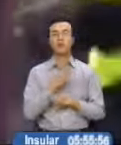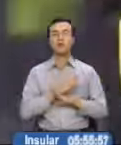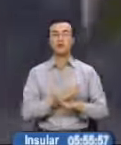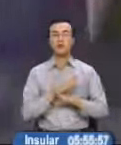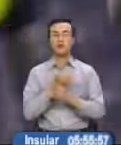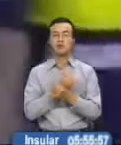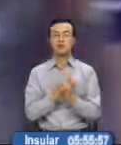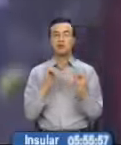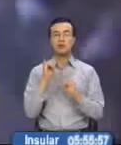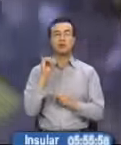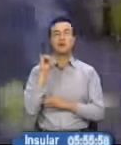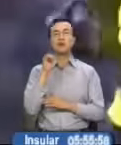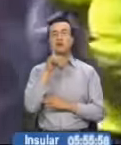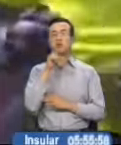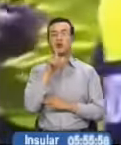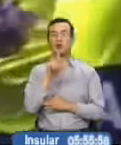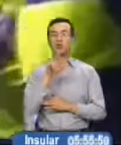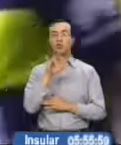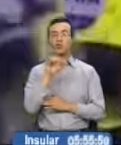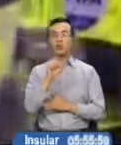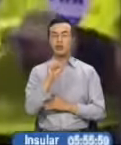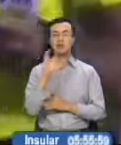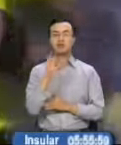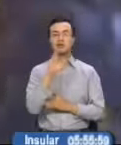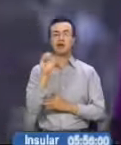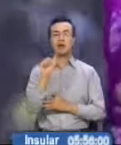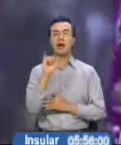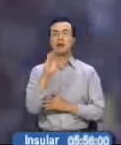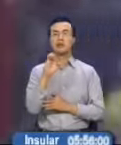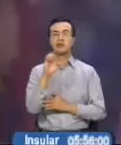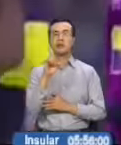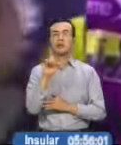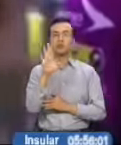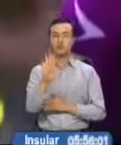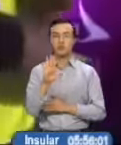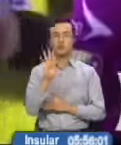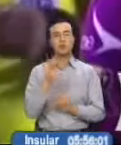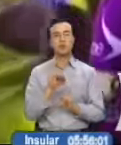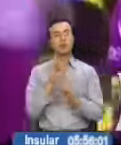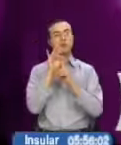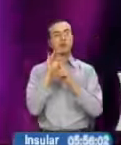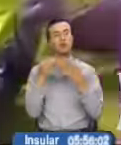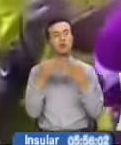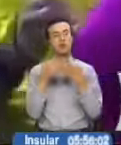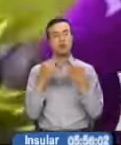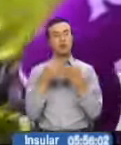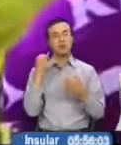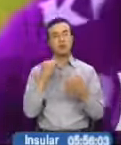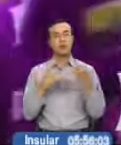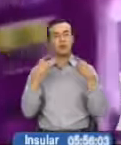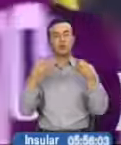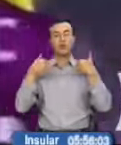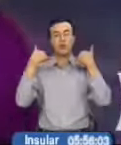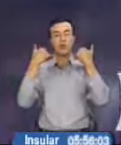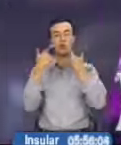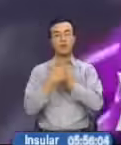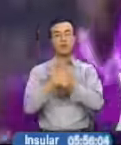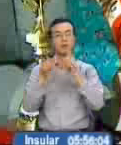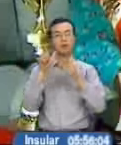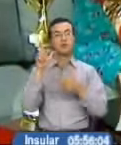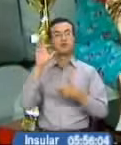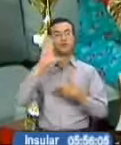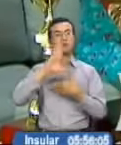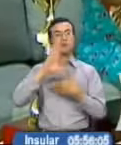del Independiente del Valle, Luis "El Cunti" Caicedo, figura insoslayable del elenco finalista de la Copa Libertadores de